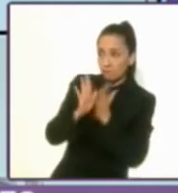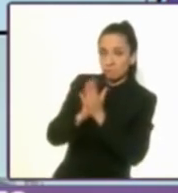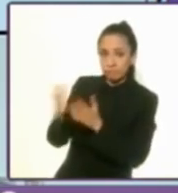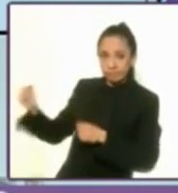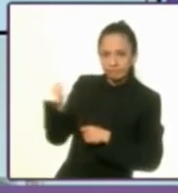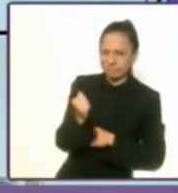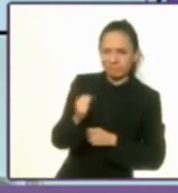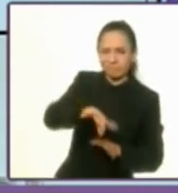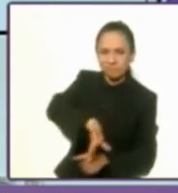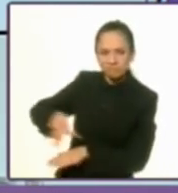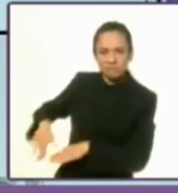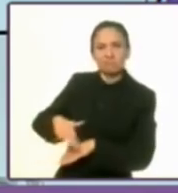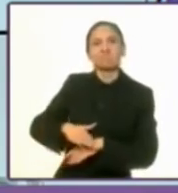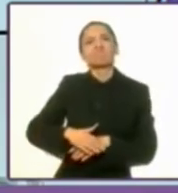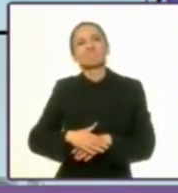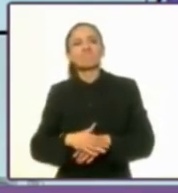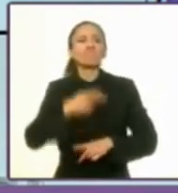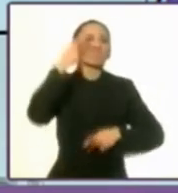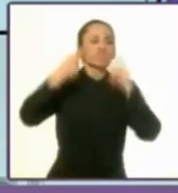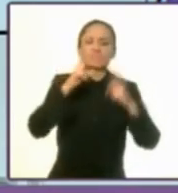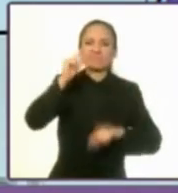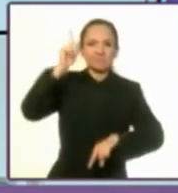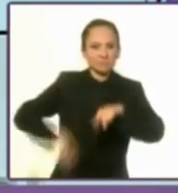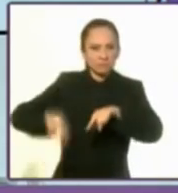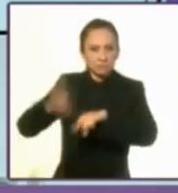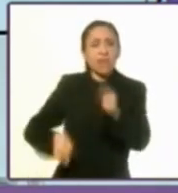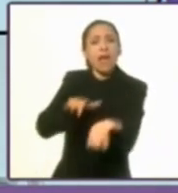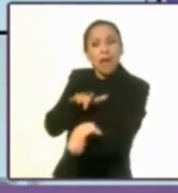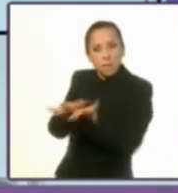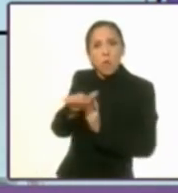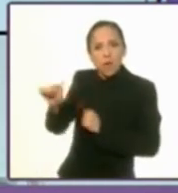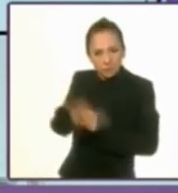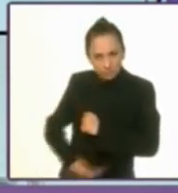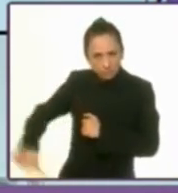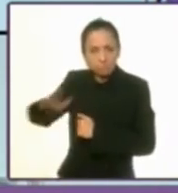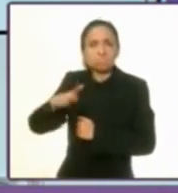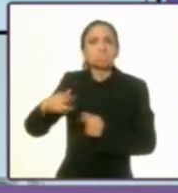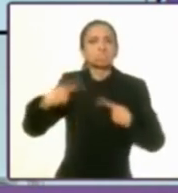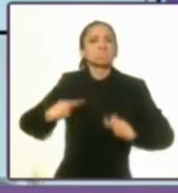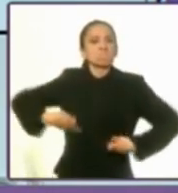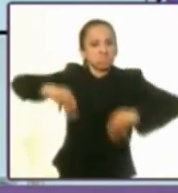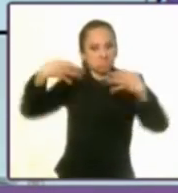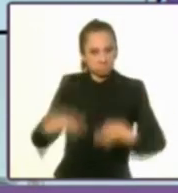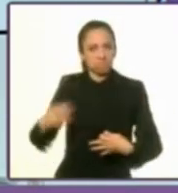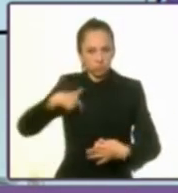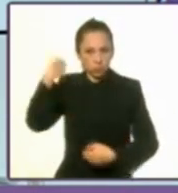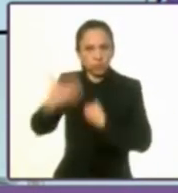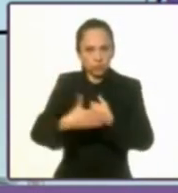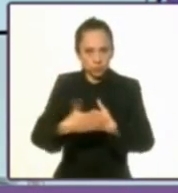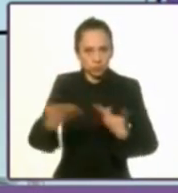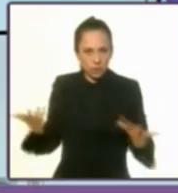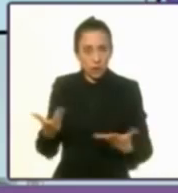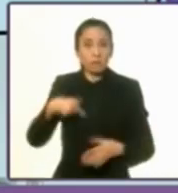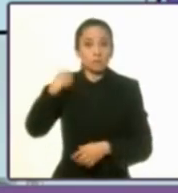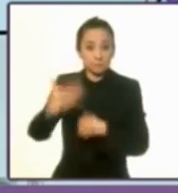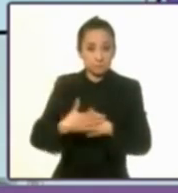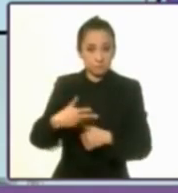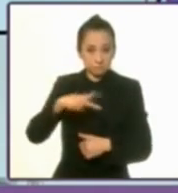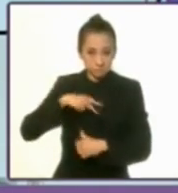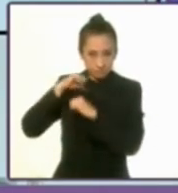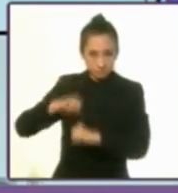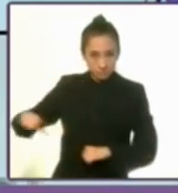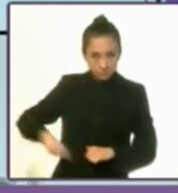con el uso político de estos apoyos para que llegue realmente a donde se necesitan y quiero decir que en mi gobierno el desarrollo social